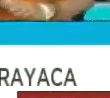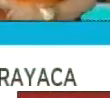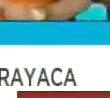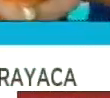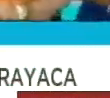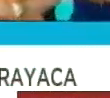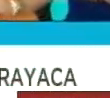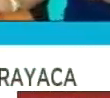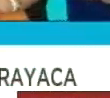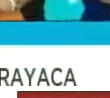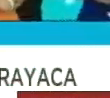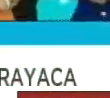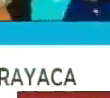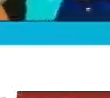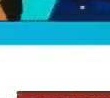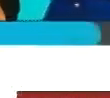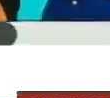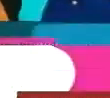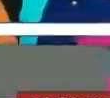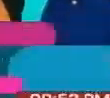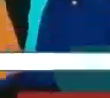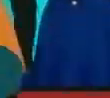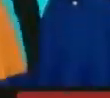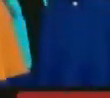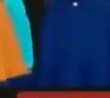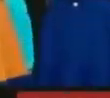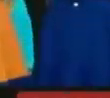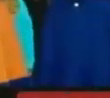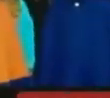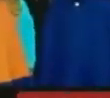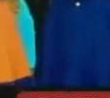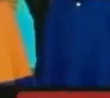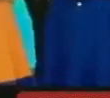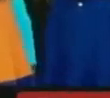con Maduro Más, nueva temporada. Lo que vamos es para